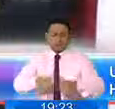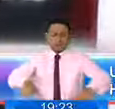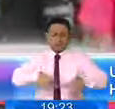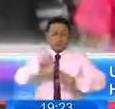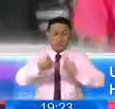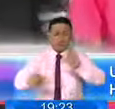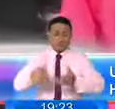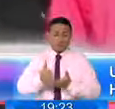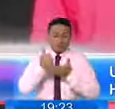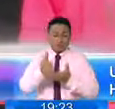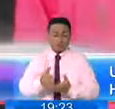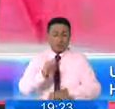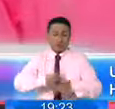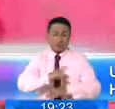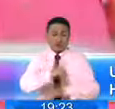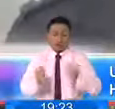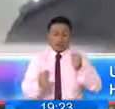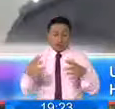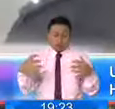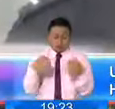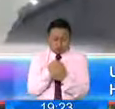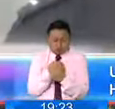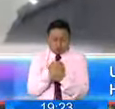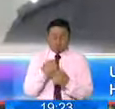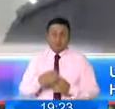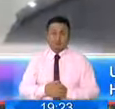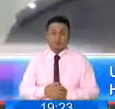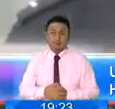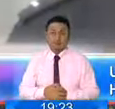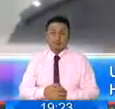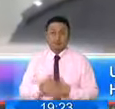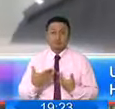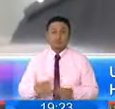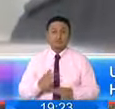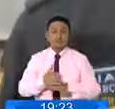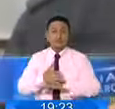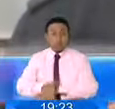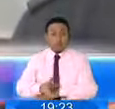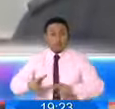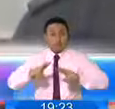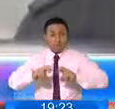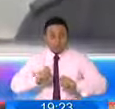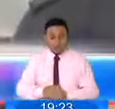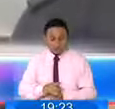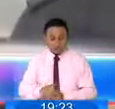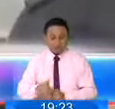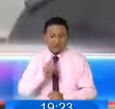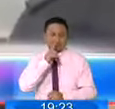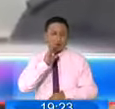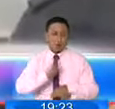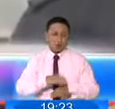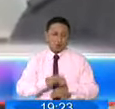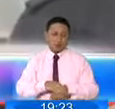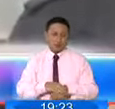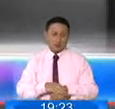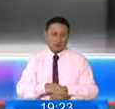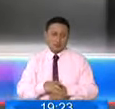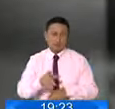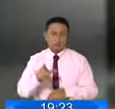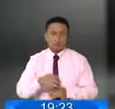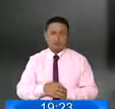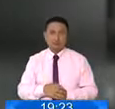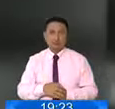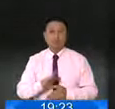las personas atrapadas en el vehículo. Se determinará después en la investigación que se haga cuál es el grado de responsabilidad de los conductores.